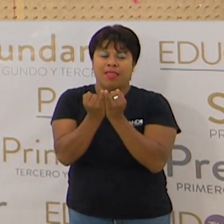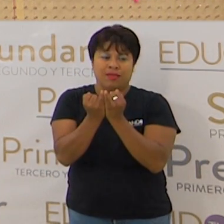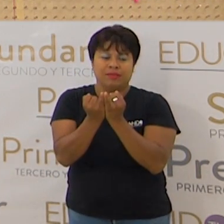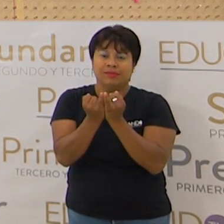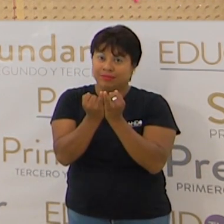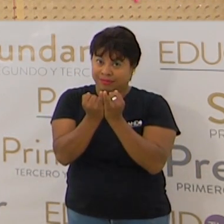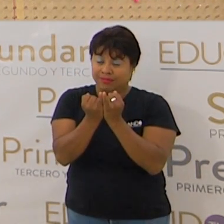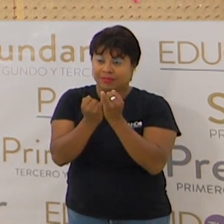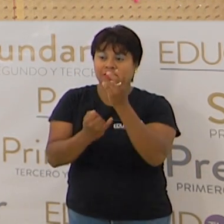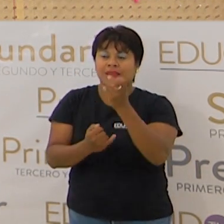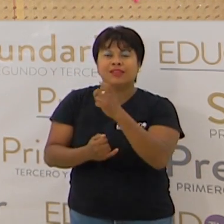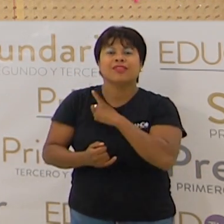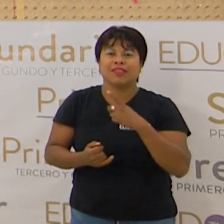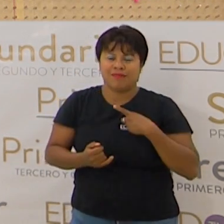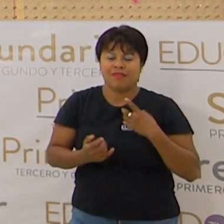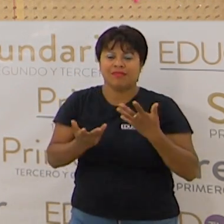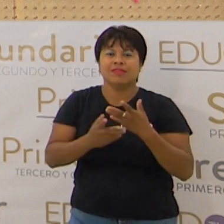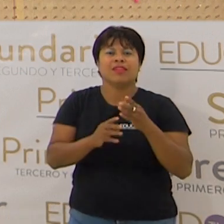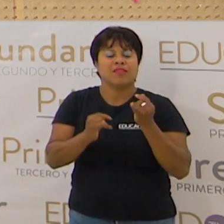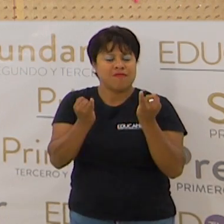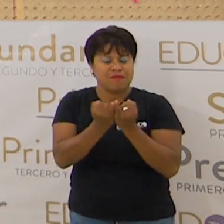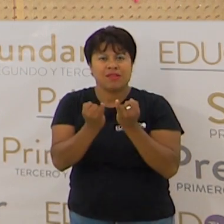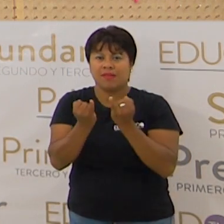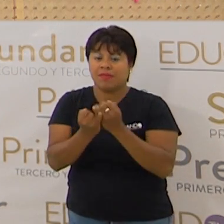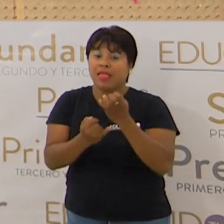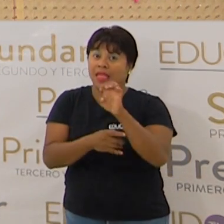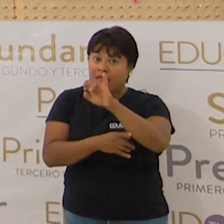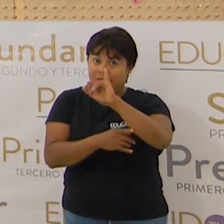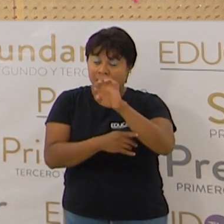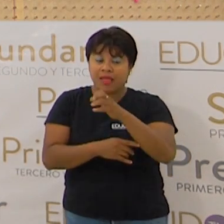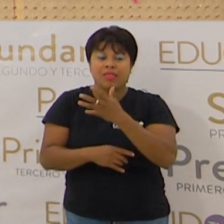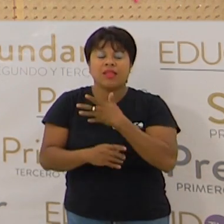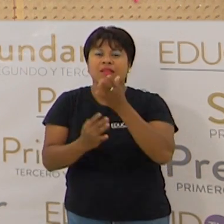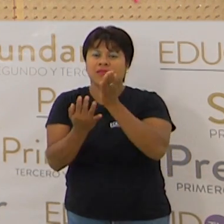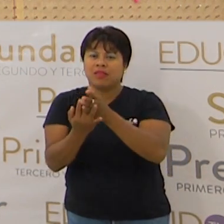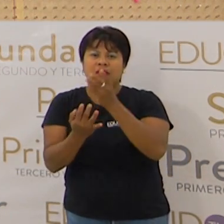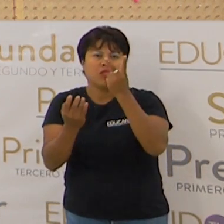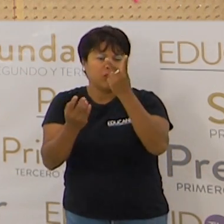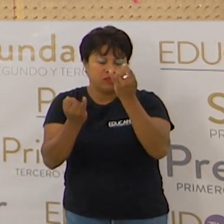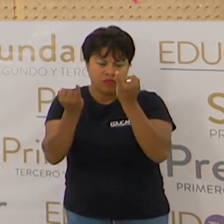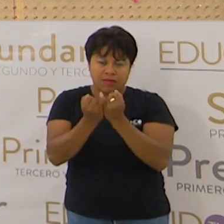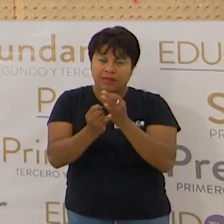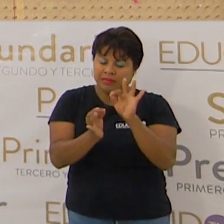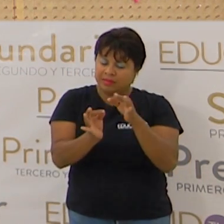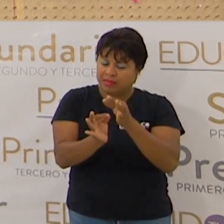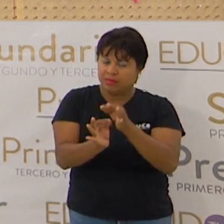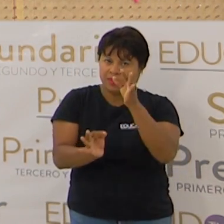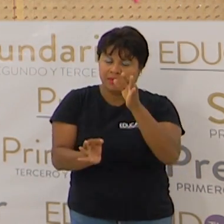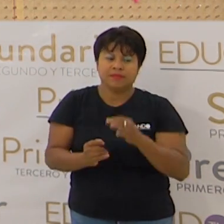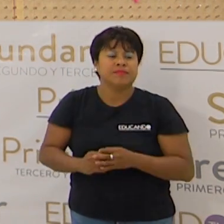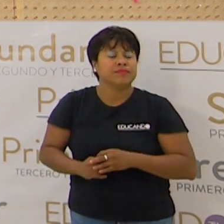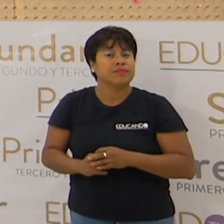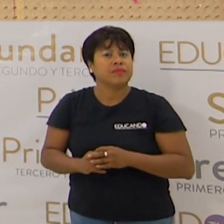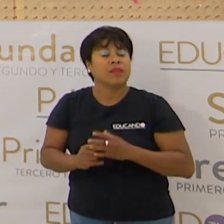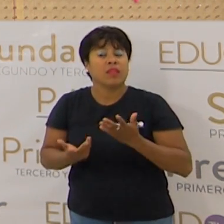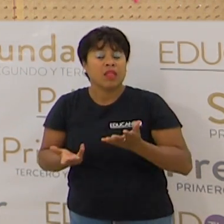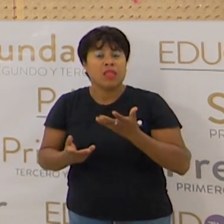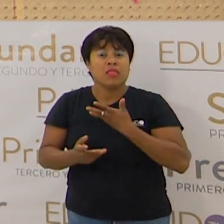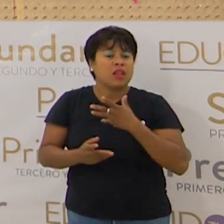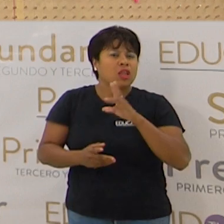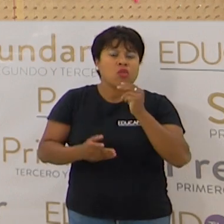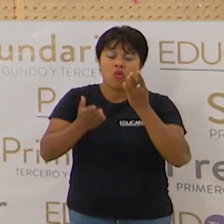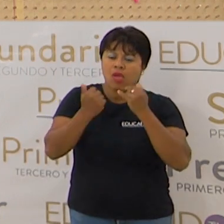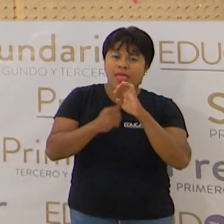Iguales, ¿verdad? De eso se trata. Un eje de simetría es el que divide una figura en 2 partes exactamente iguales. ¿Qué no tendría un eje